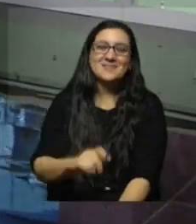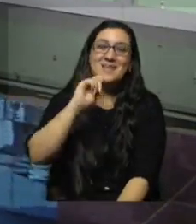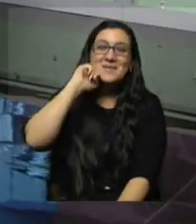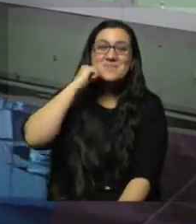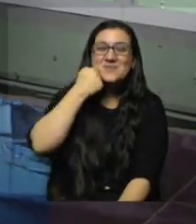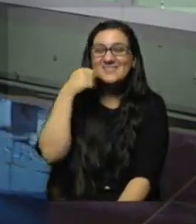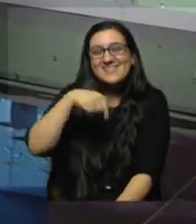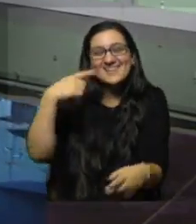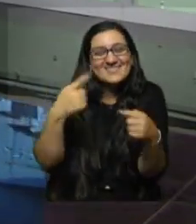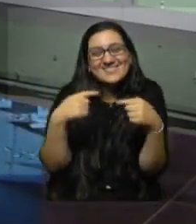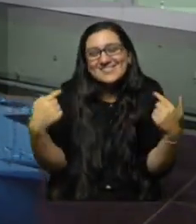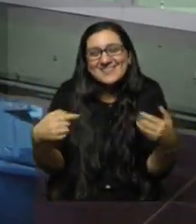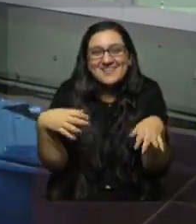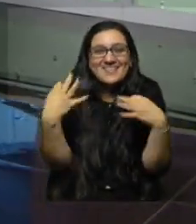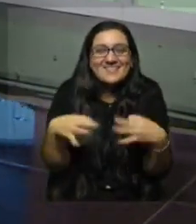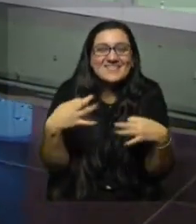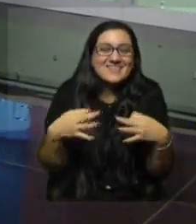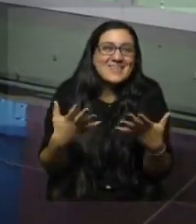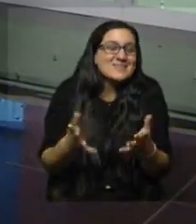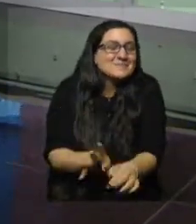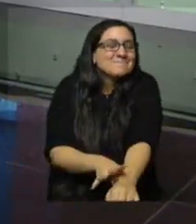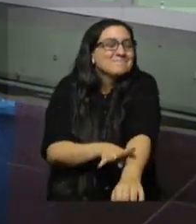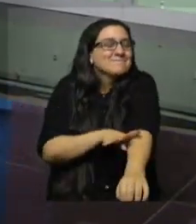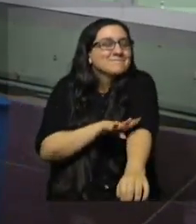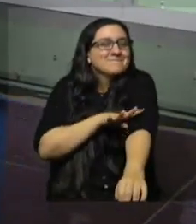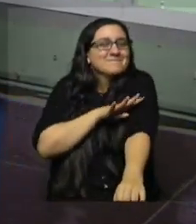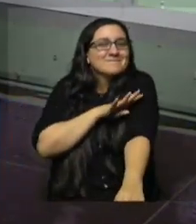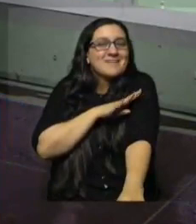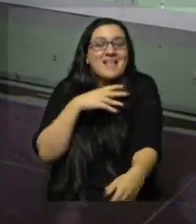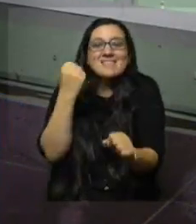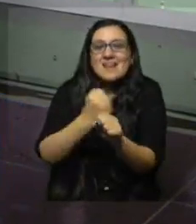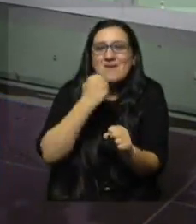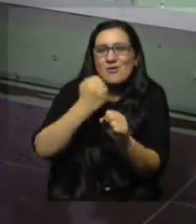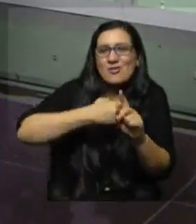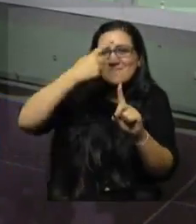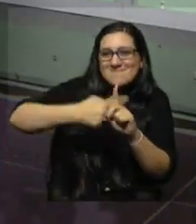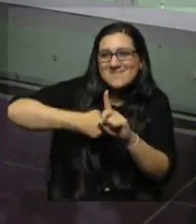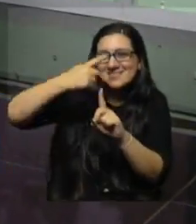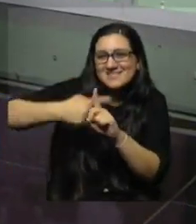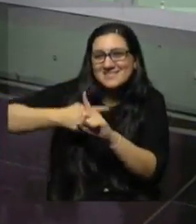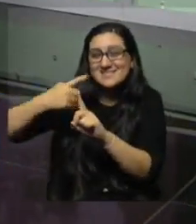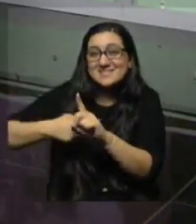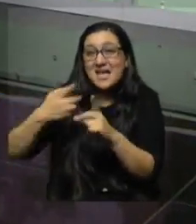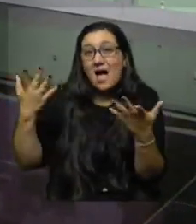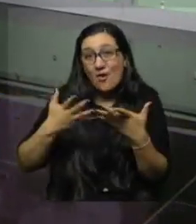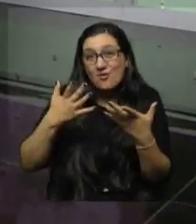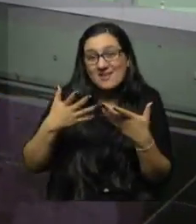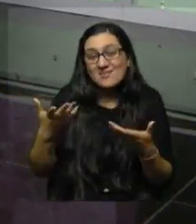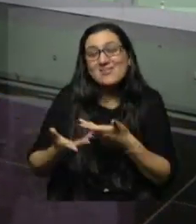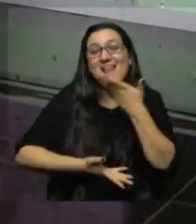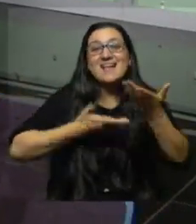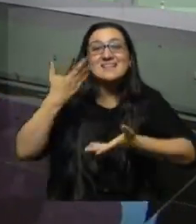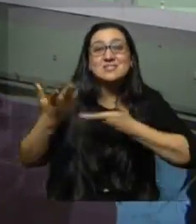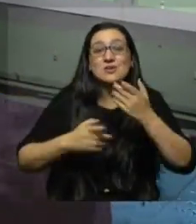las cosas que realmente emocionan, ¿no? El trabajo de meses convertido en canción, que bueno, capaz que después la volvemos